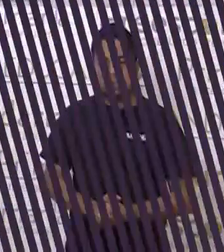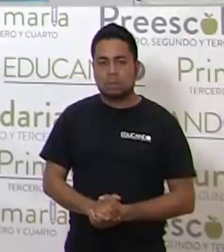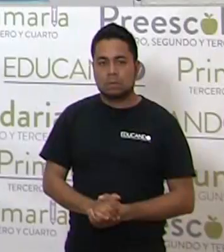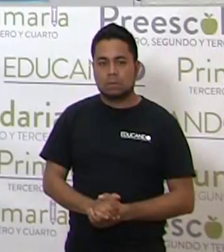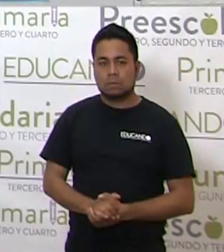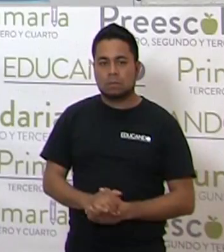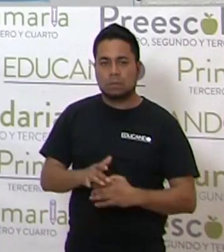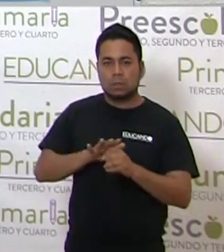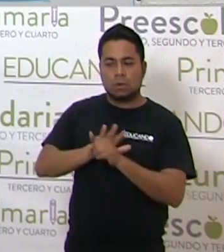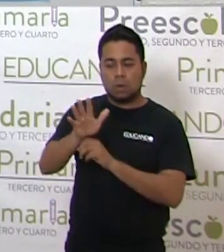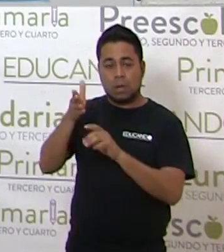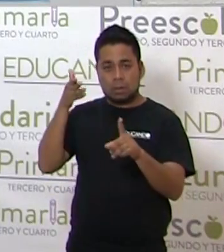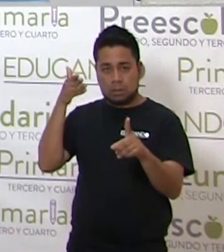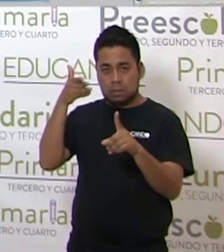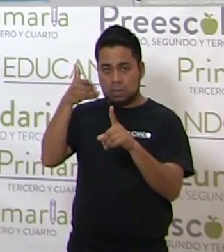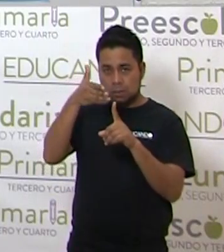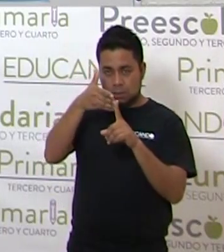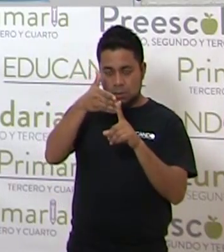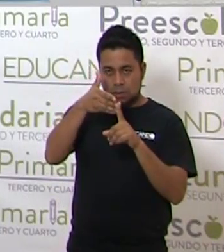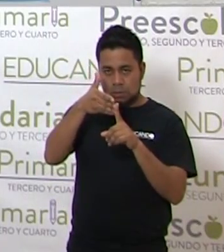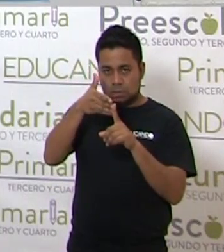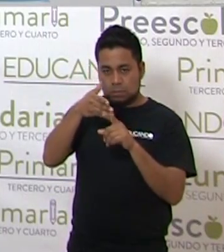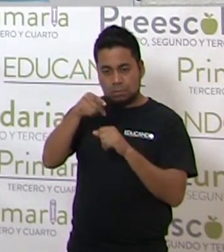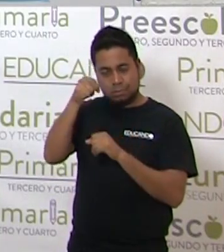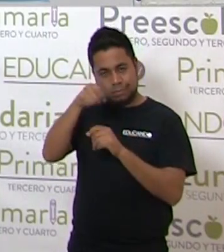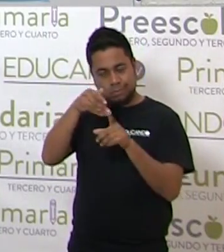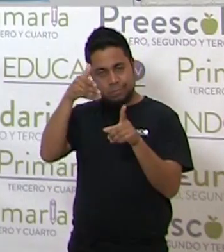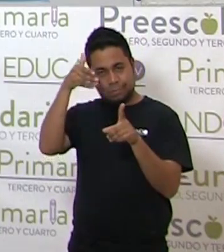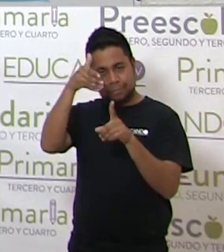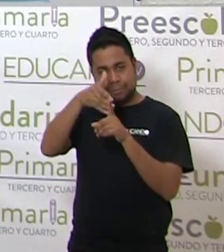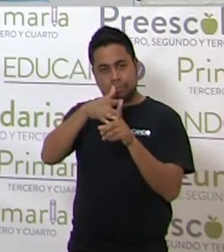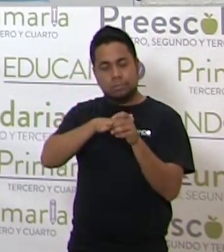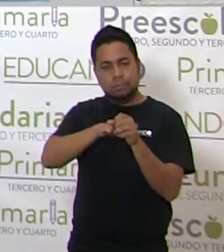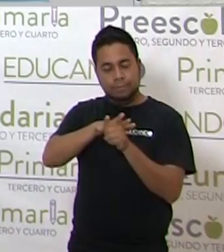¿Cuál es el objetivo? El objetivo es